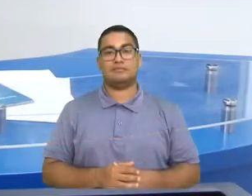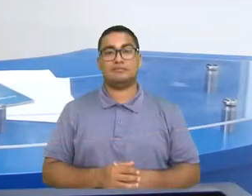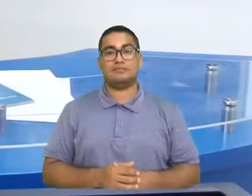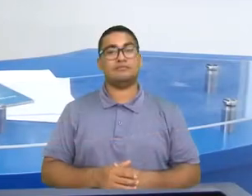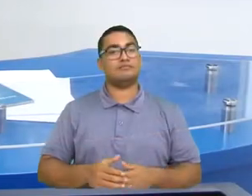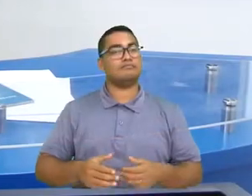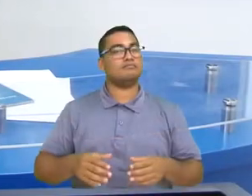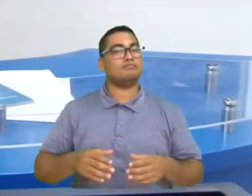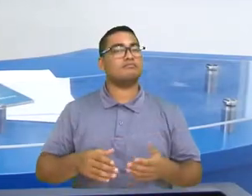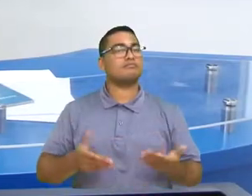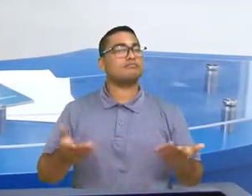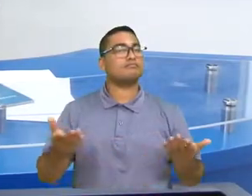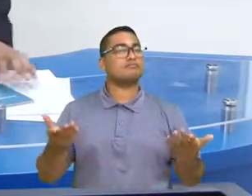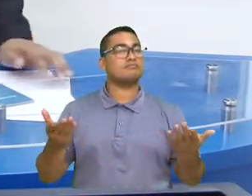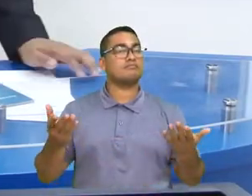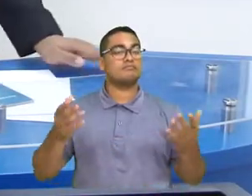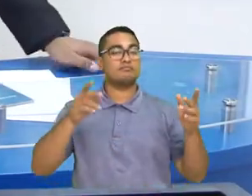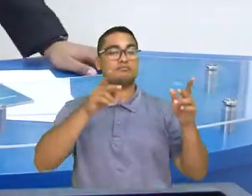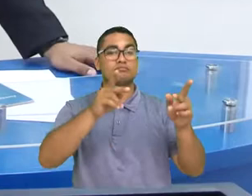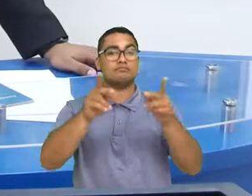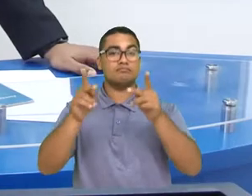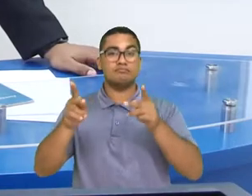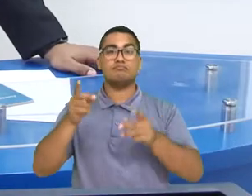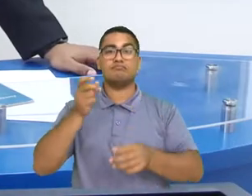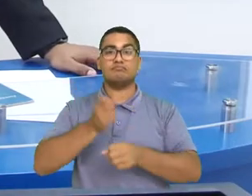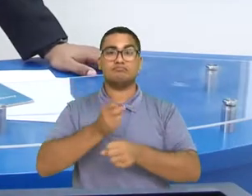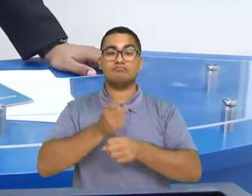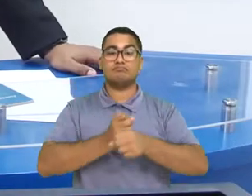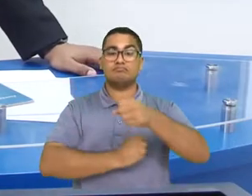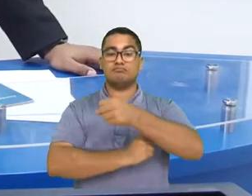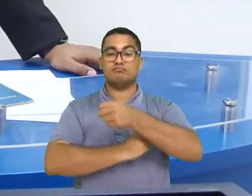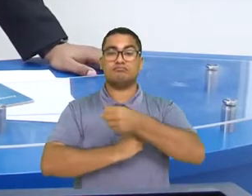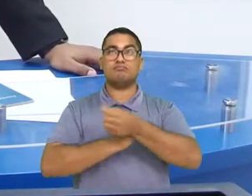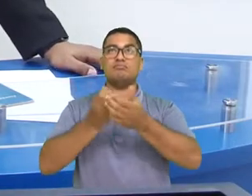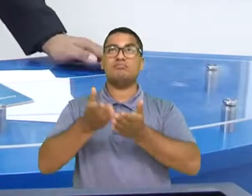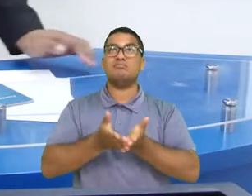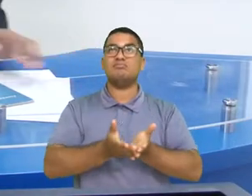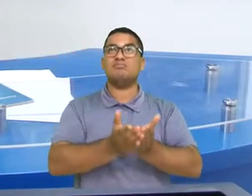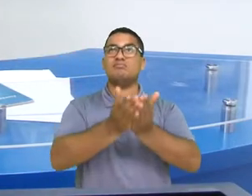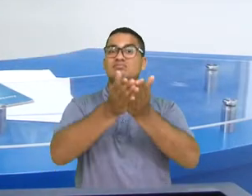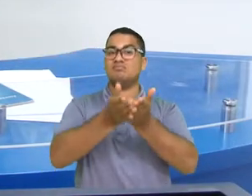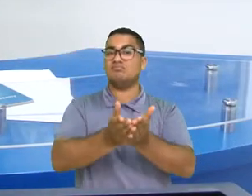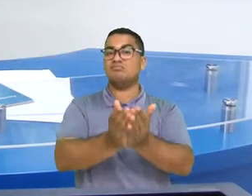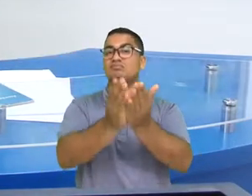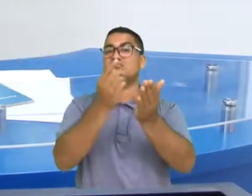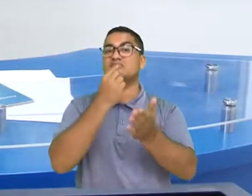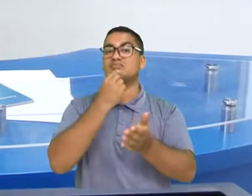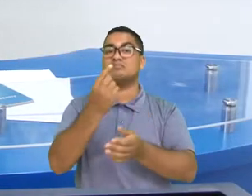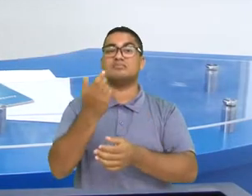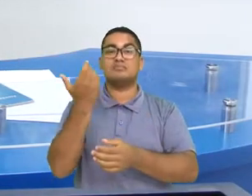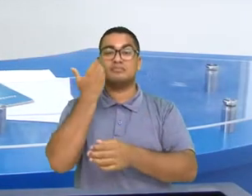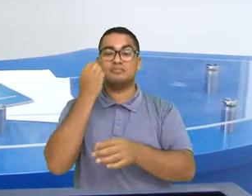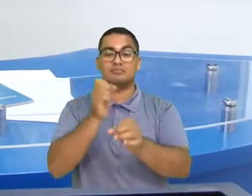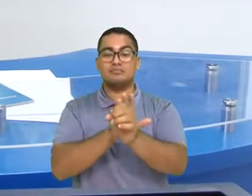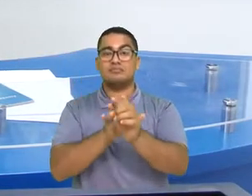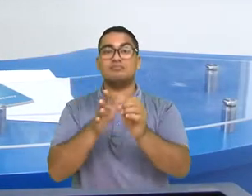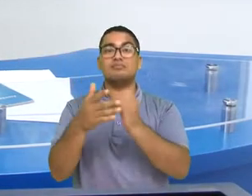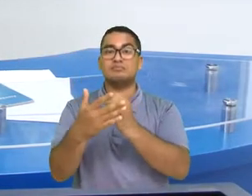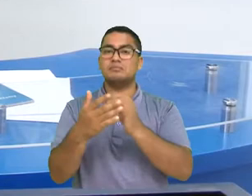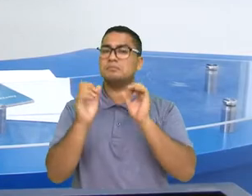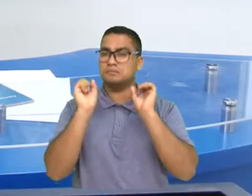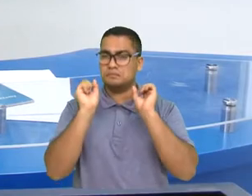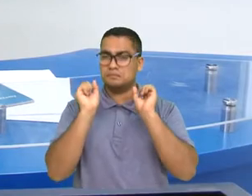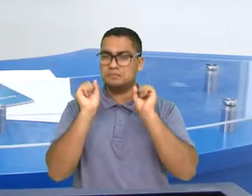La actividad constante en nuestros puertos marítimos y lacustres, a pesar de la pandemia del coronavirus, ha permitido